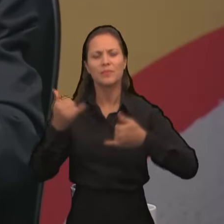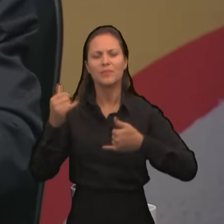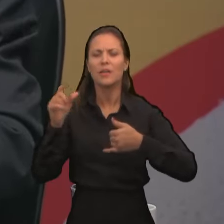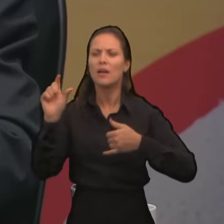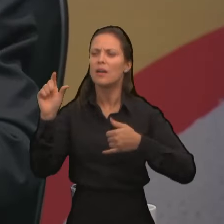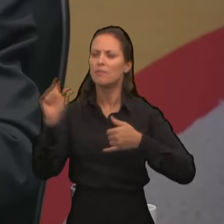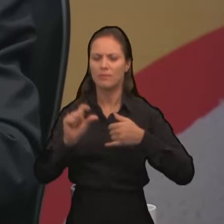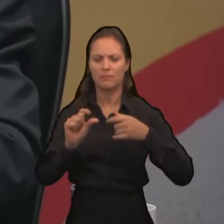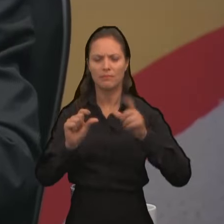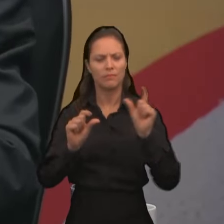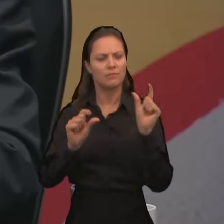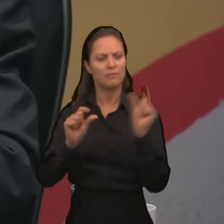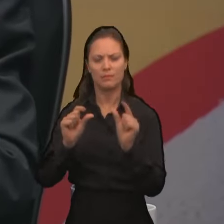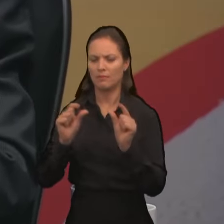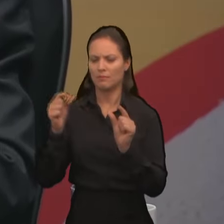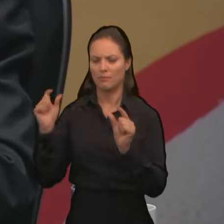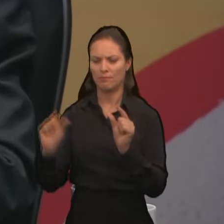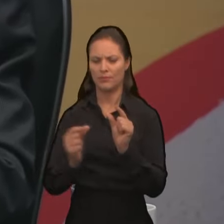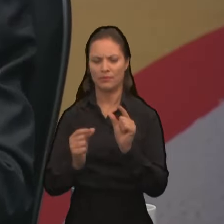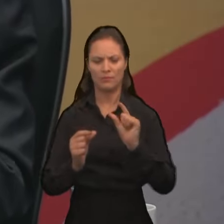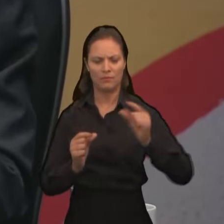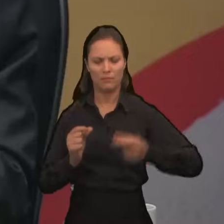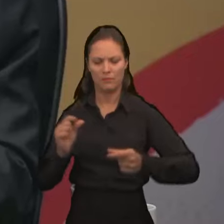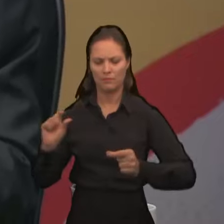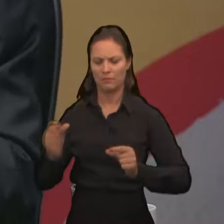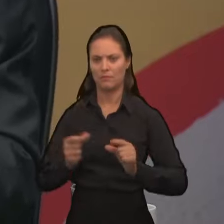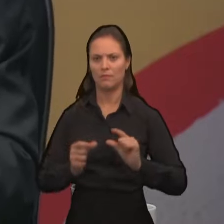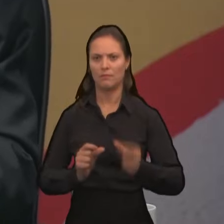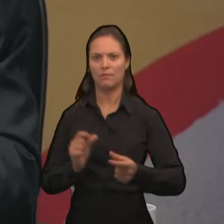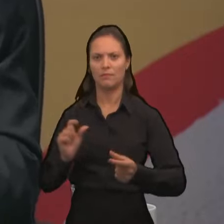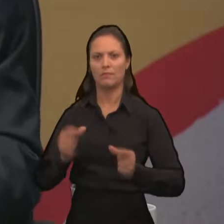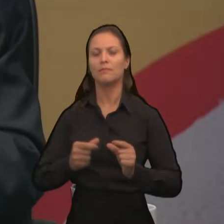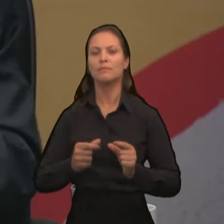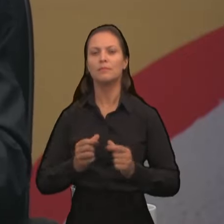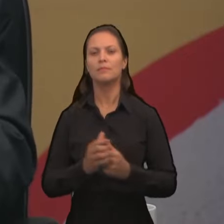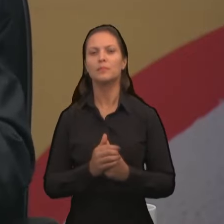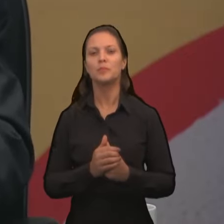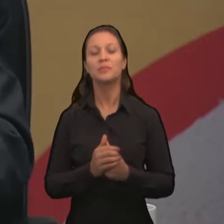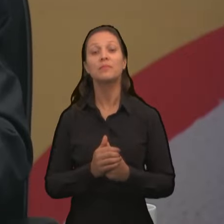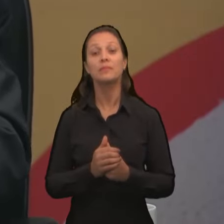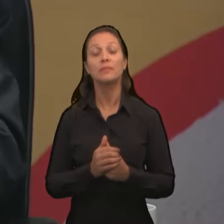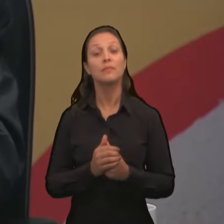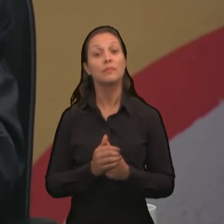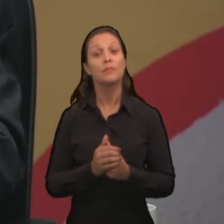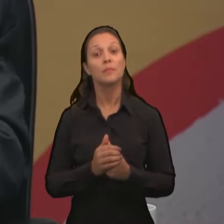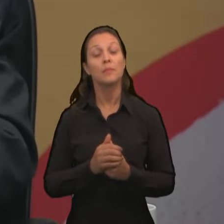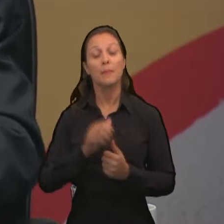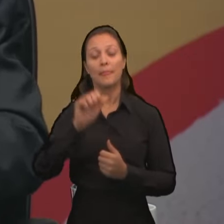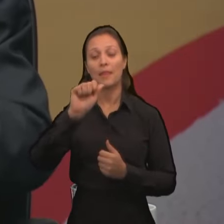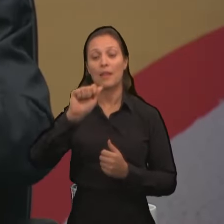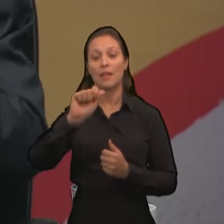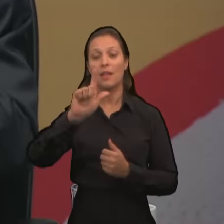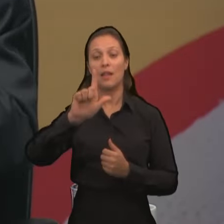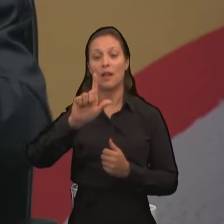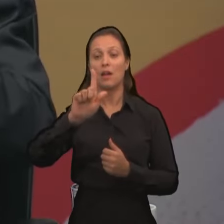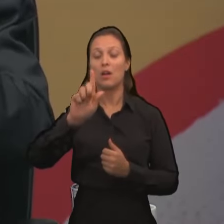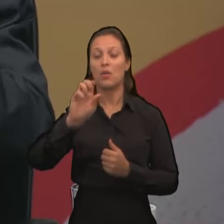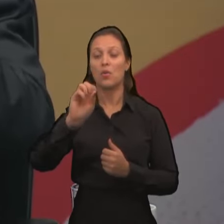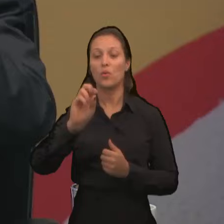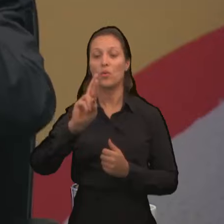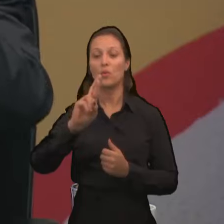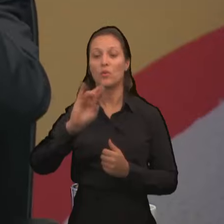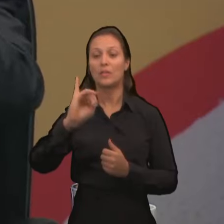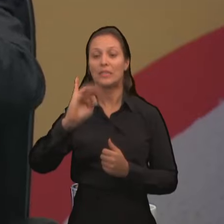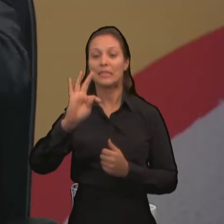palabra nueva y fea, y que ahora está presente en todos lados en nuestras vidas de una forma muy